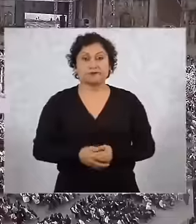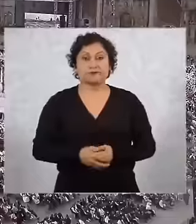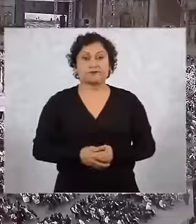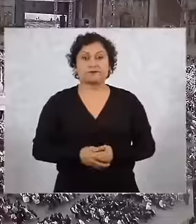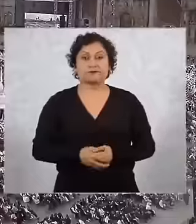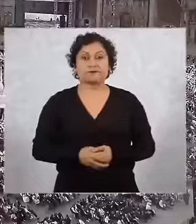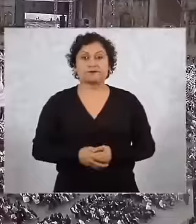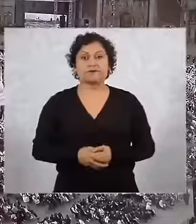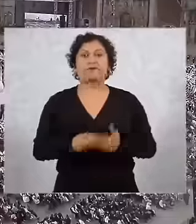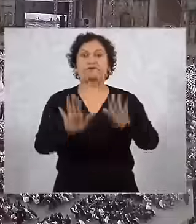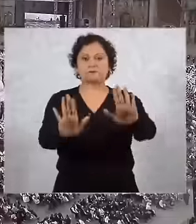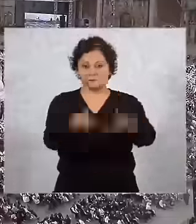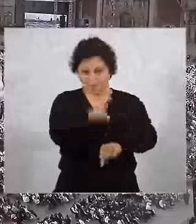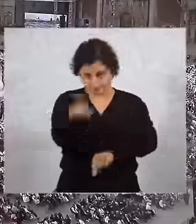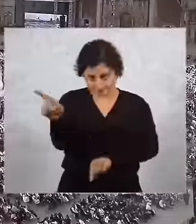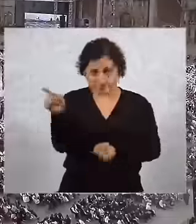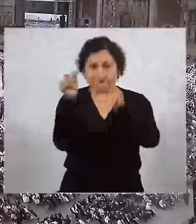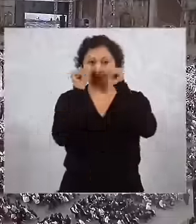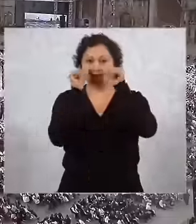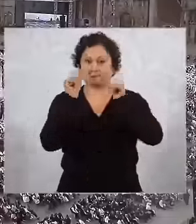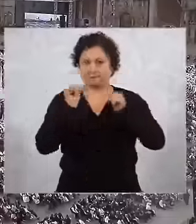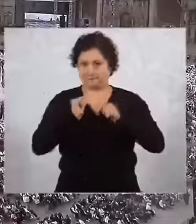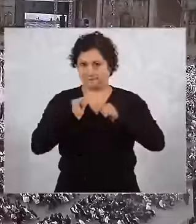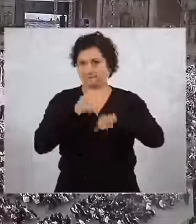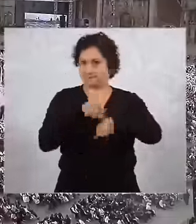A ver qué les parece esta.